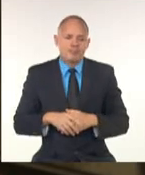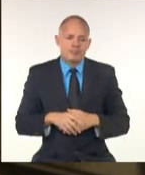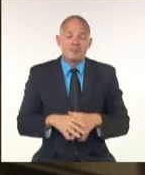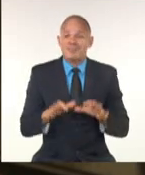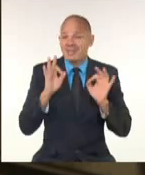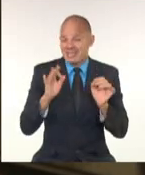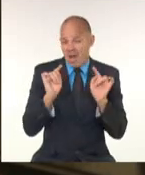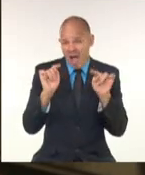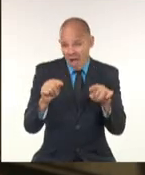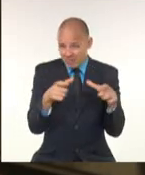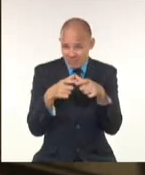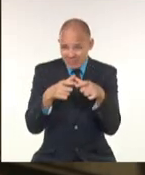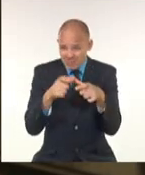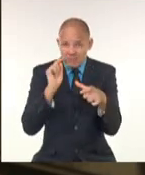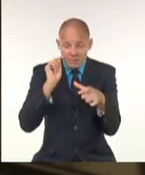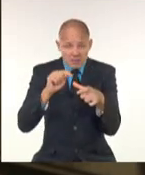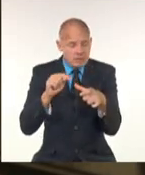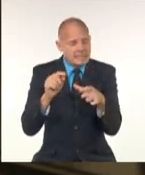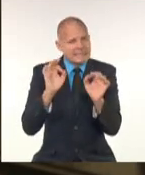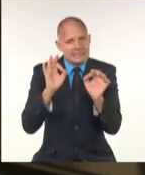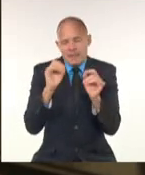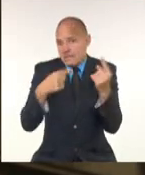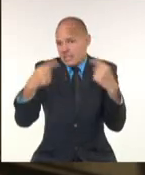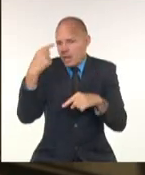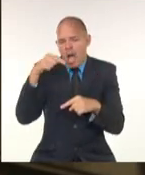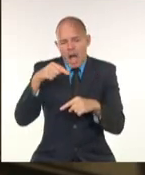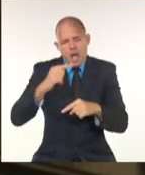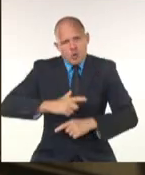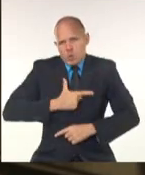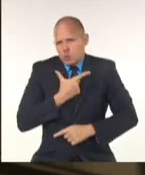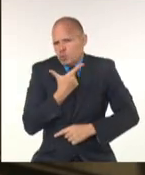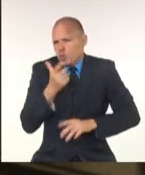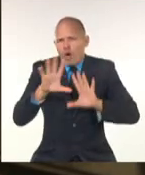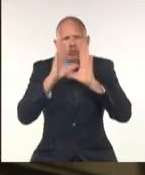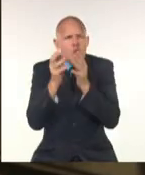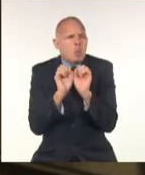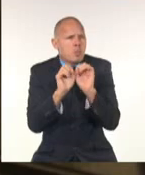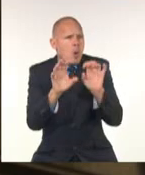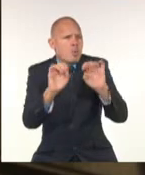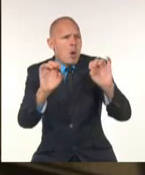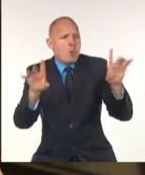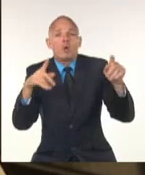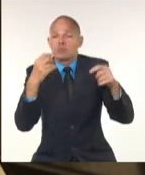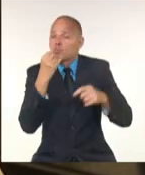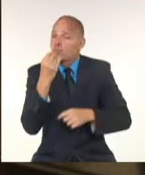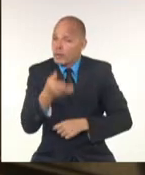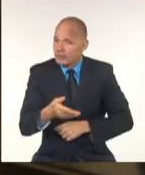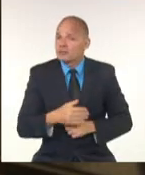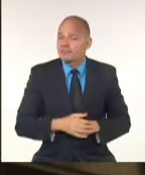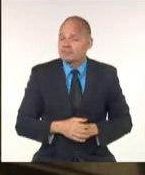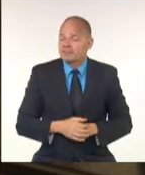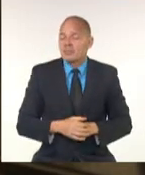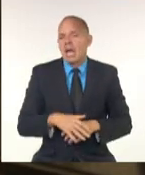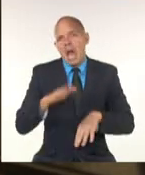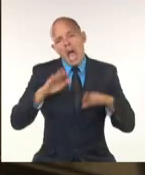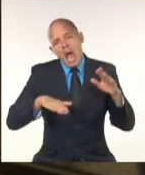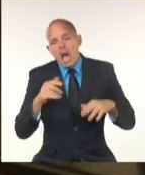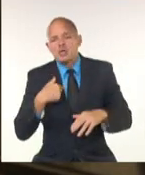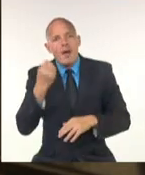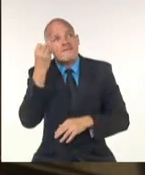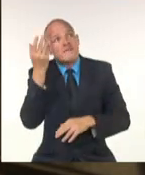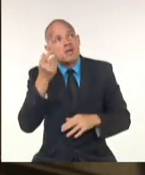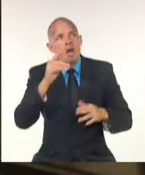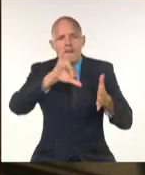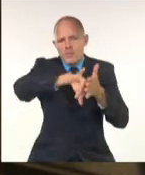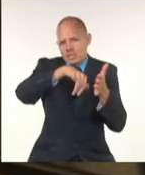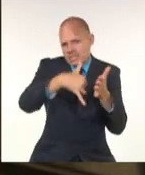sitio ideal para la promoción del arte y la cultura, y por eso siempre he tratado de hacer proyectos que no